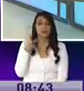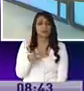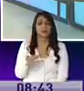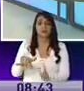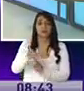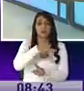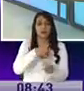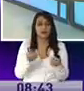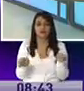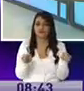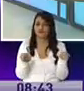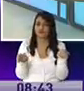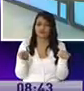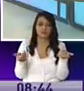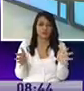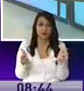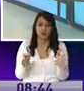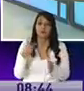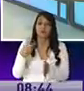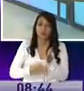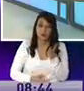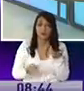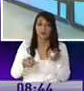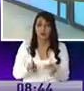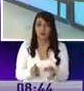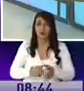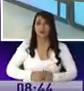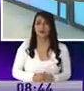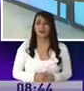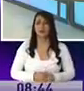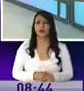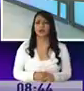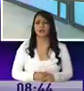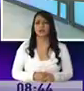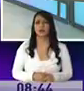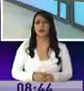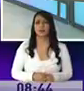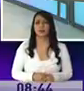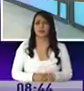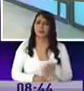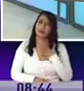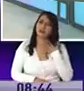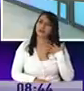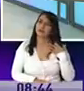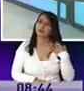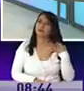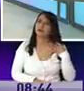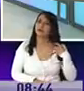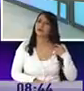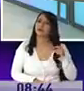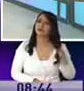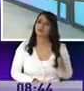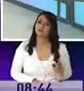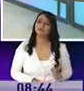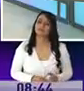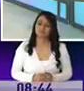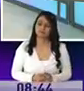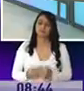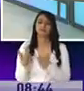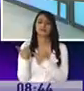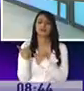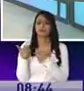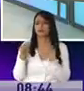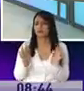hay control habían multas también para estas personas pero lastimosamente se ha dejado eso ahí y eso también es una responsabilidad